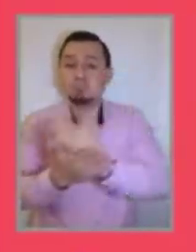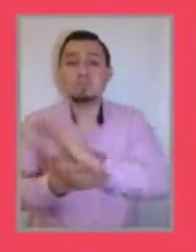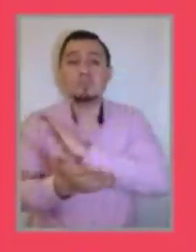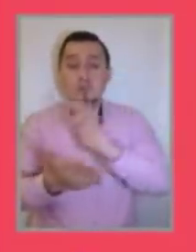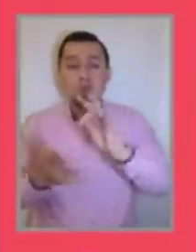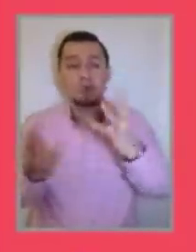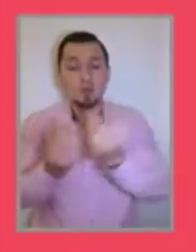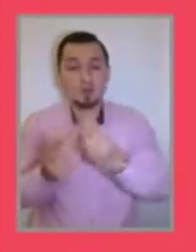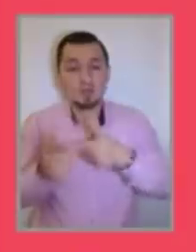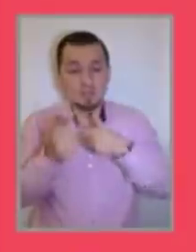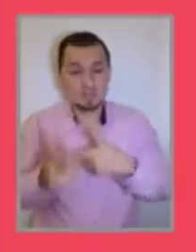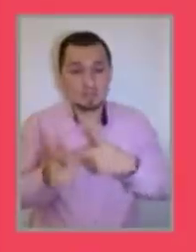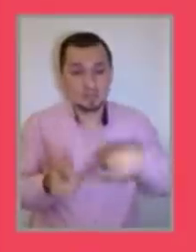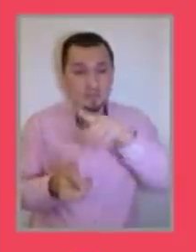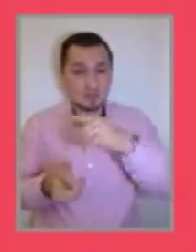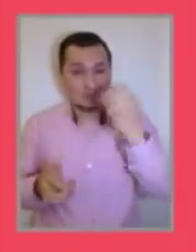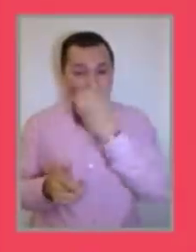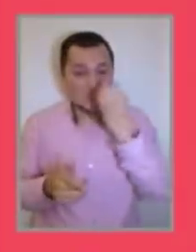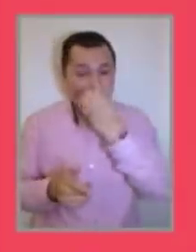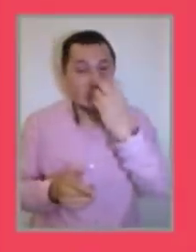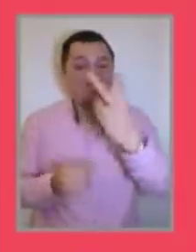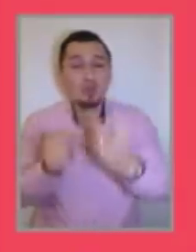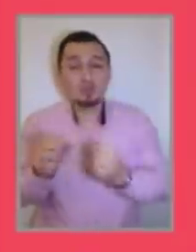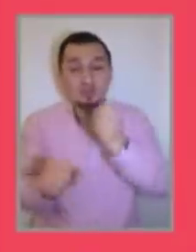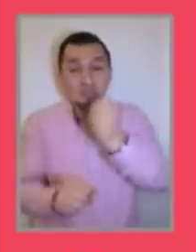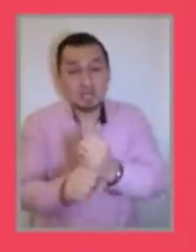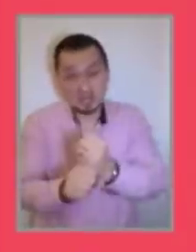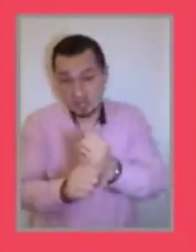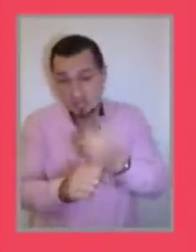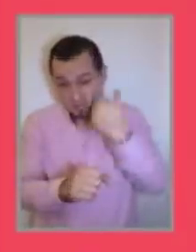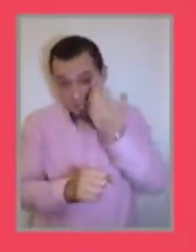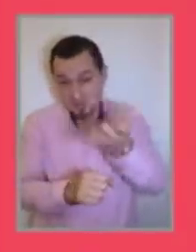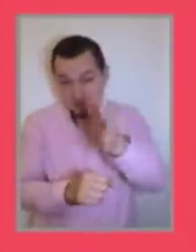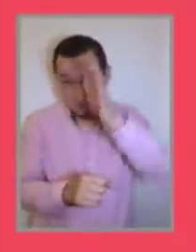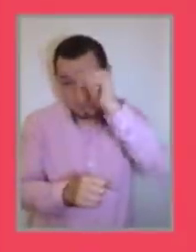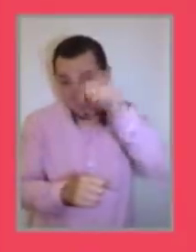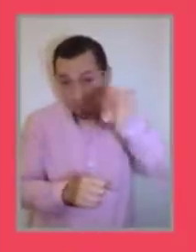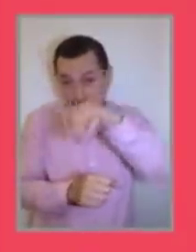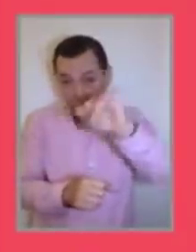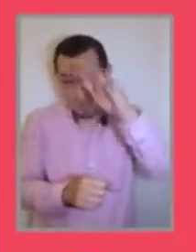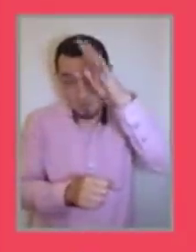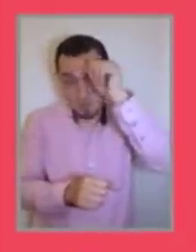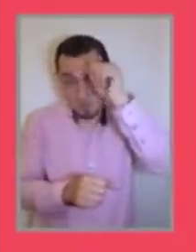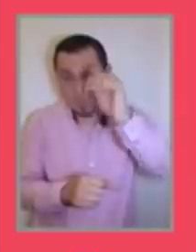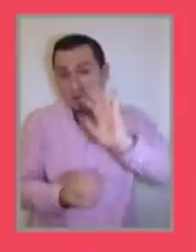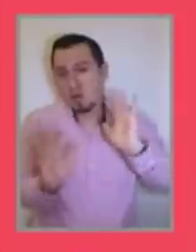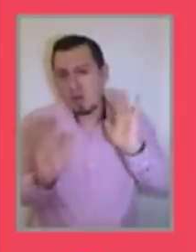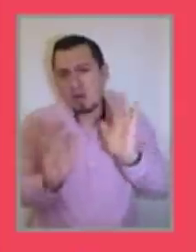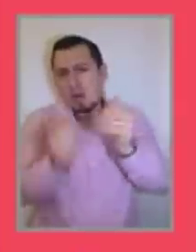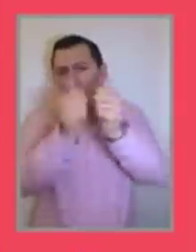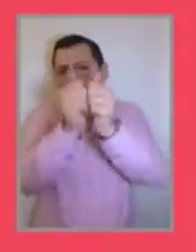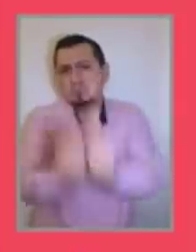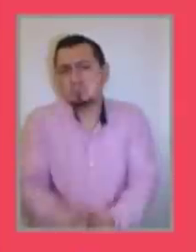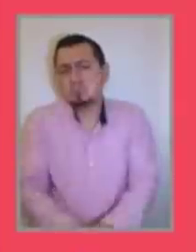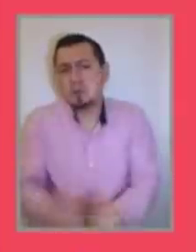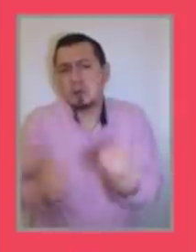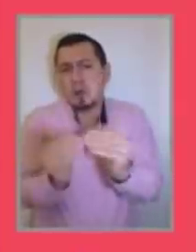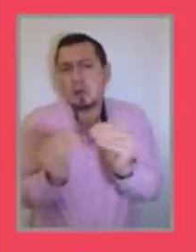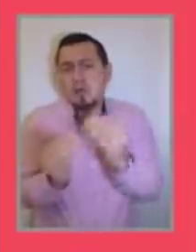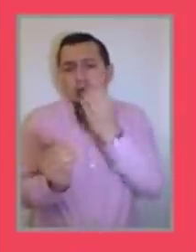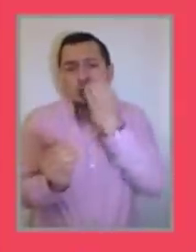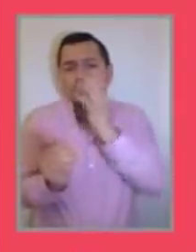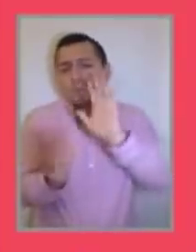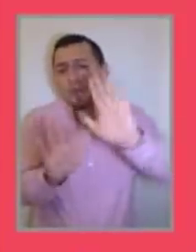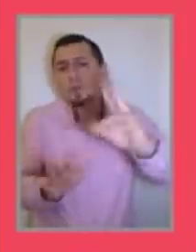dejar a los niños sin ir a la escuela 2 años, pues entonces que critique y que señale y que juzgue todo lo que quiera nuestra estrategia,